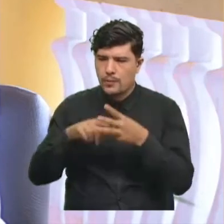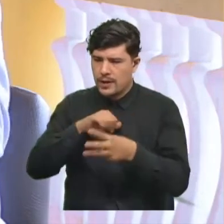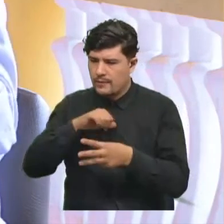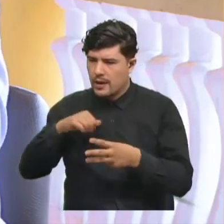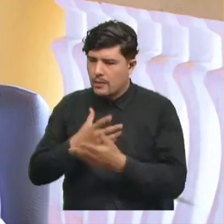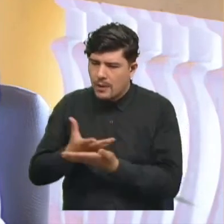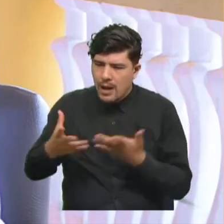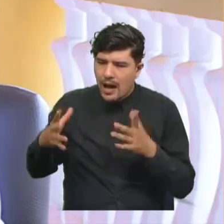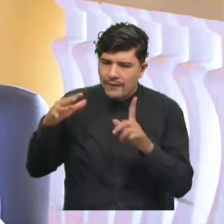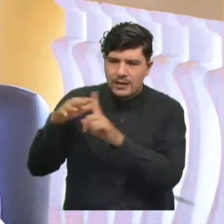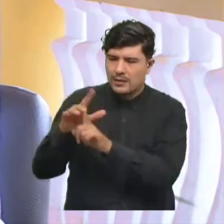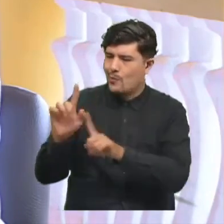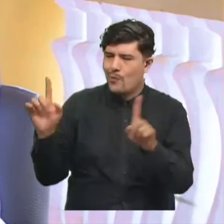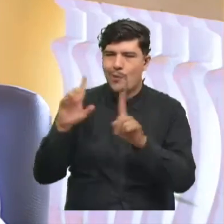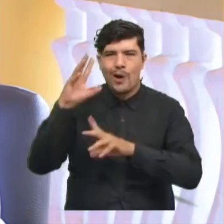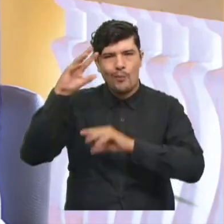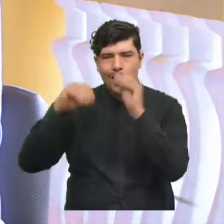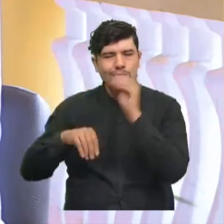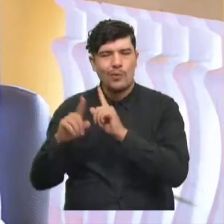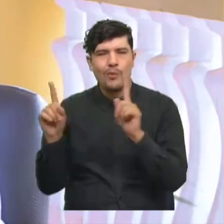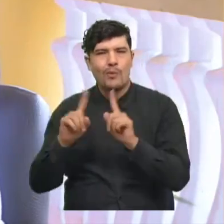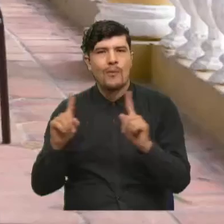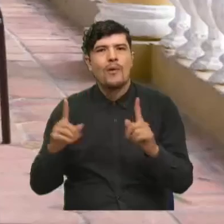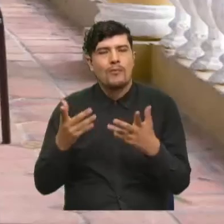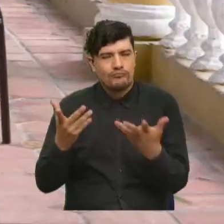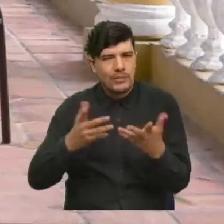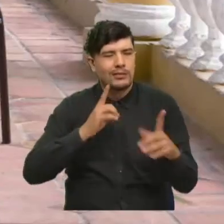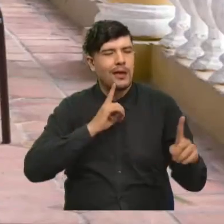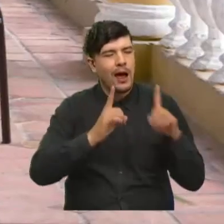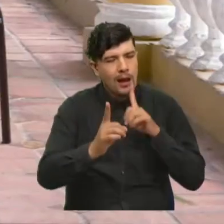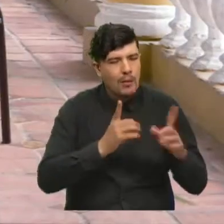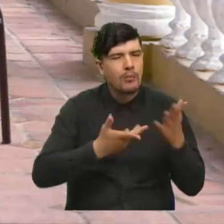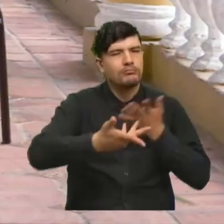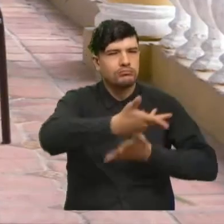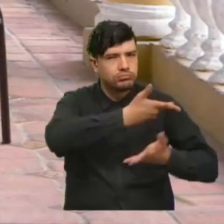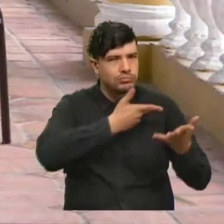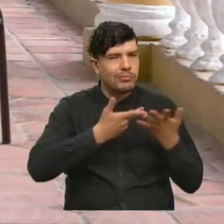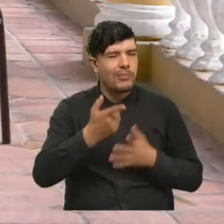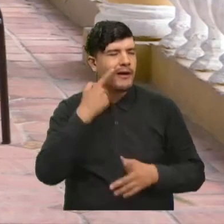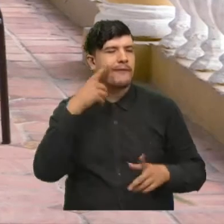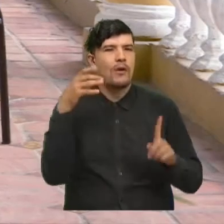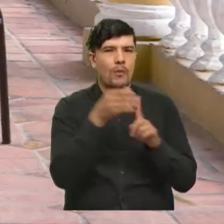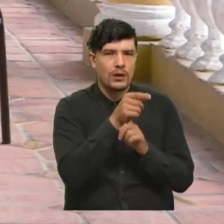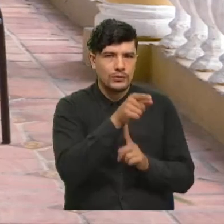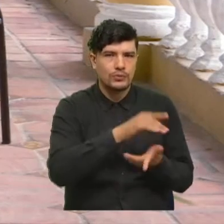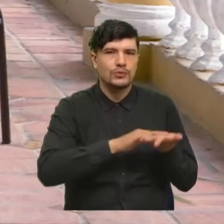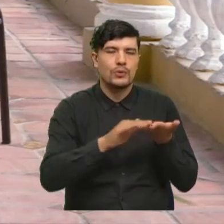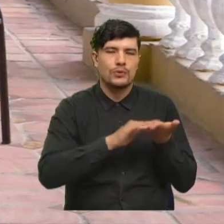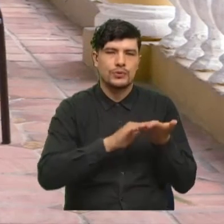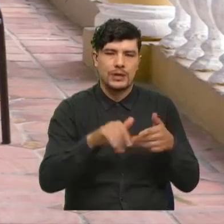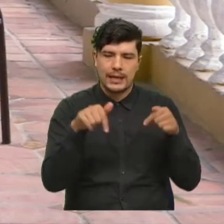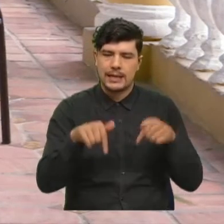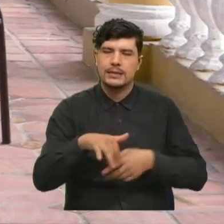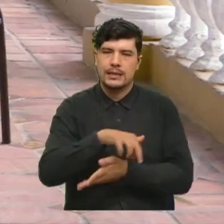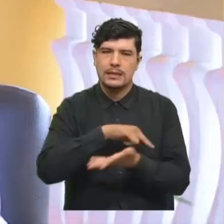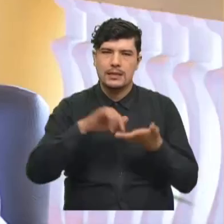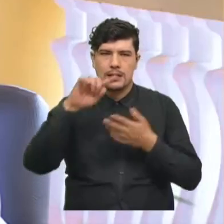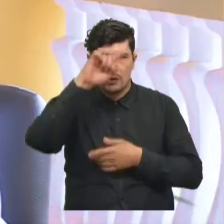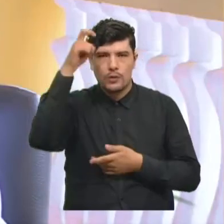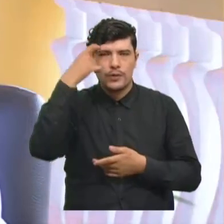que también nosotros busquemos en estos encuentros en estos diálogos las mejores soluciones yo creo que aquí estamos siempre con la mejor disposición de dialogar